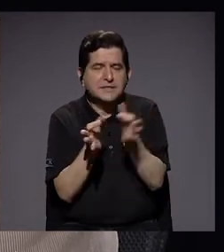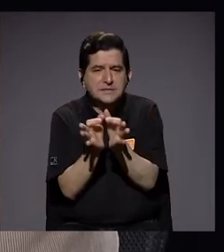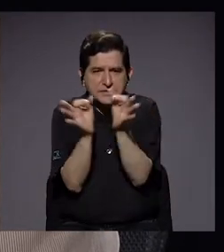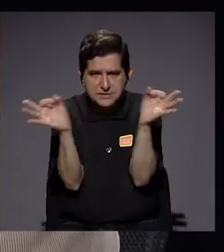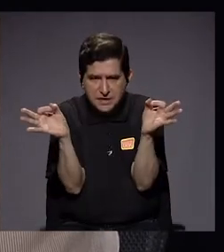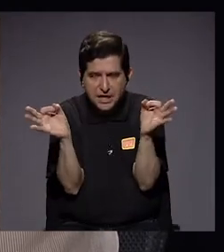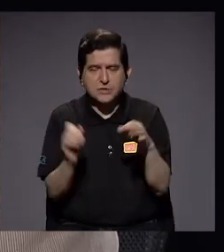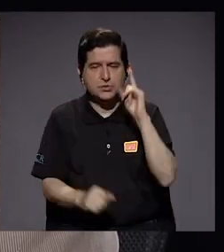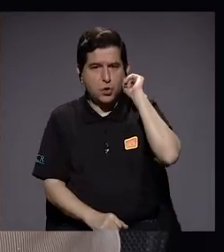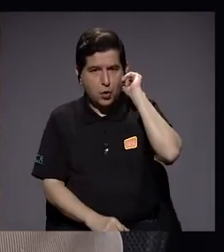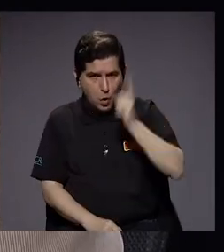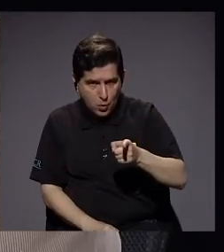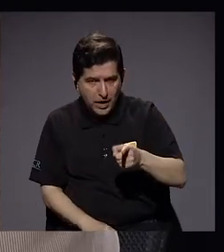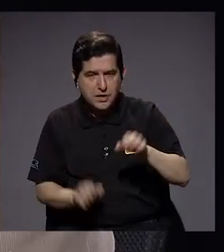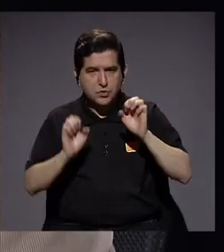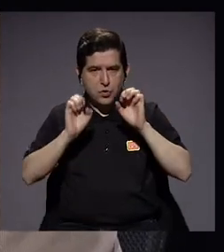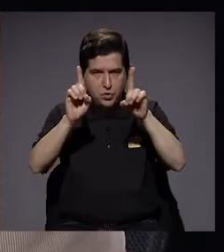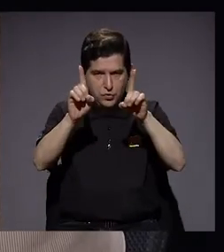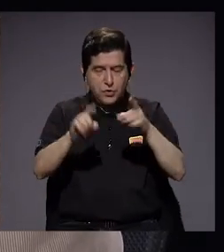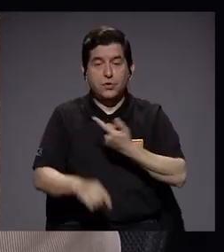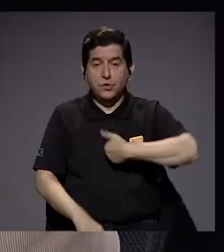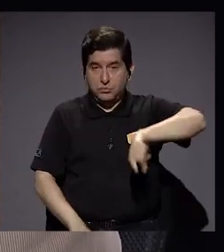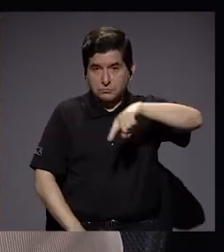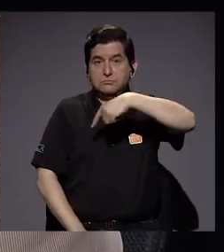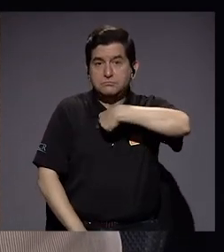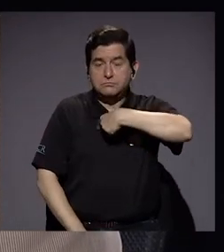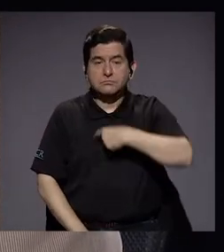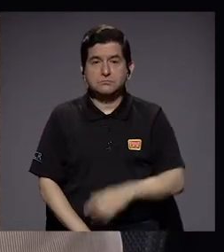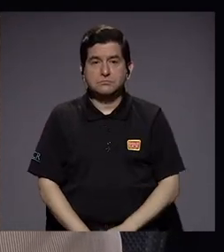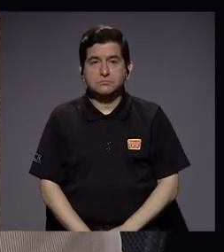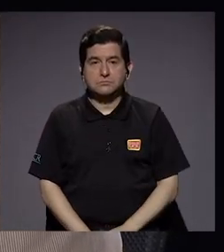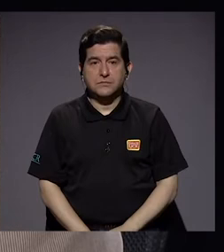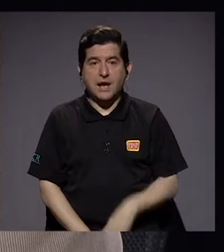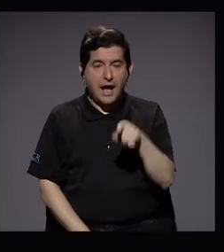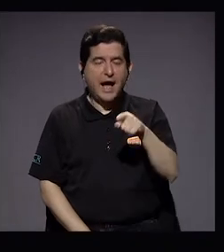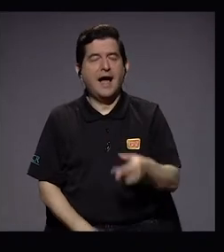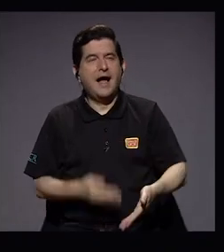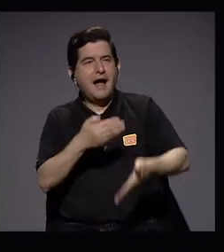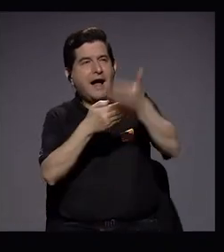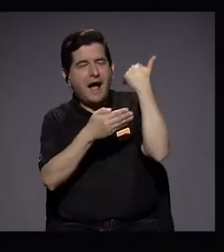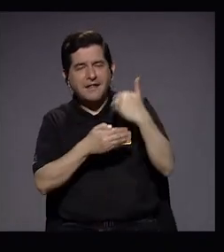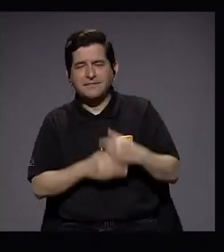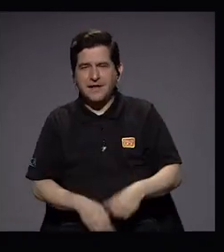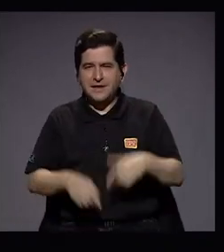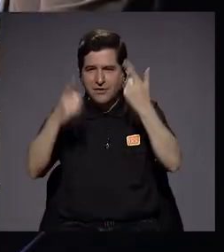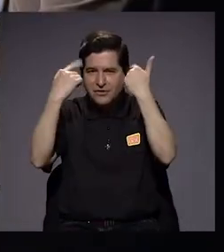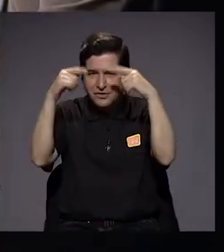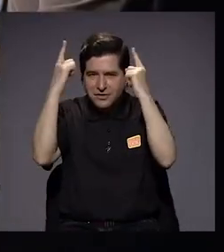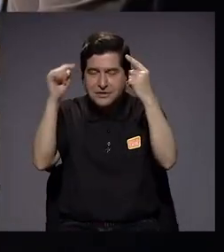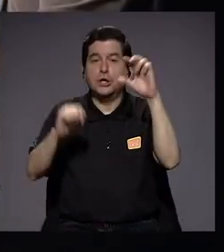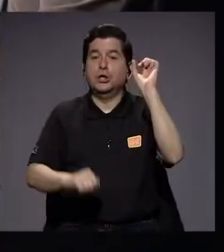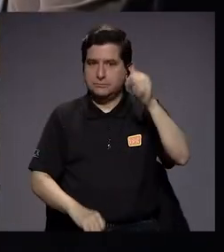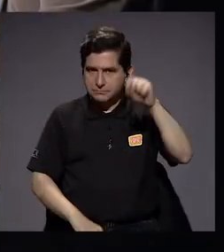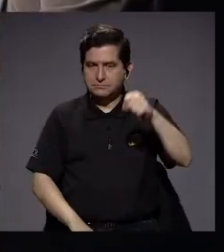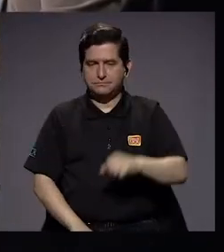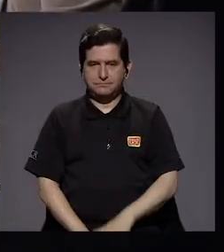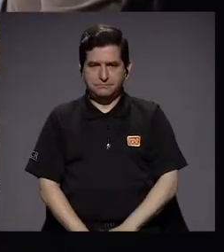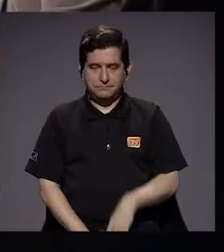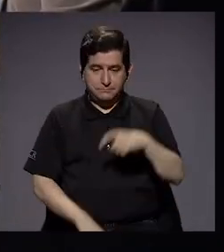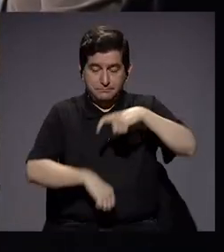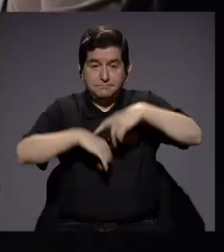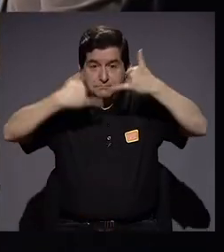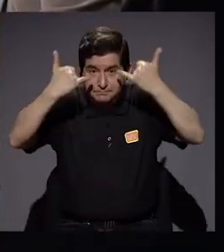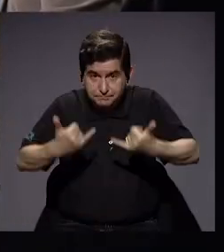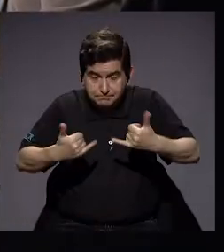acceso gratuito, obligatorio a la educación, pues hemos tenido altos aquellos grandes estándares. Conquistas, claro. Así es. Entonces, en